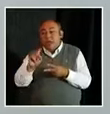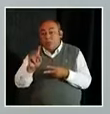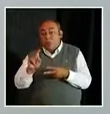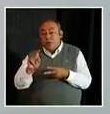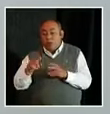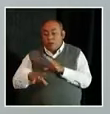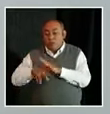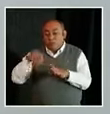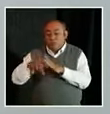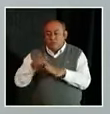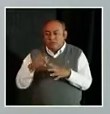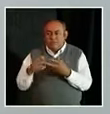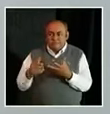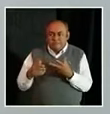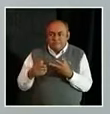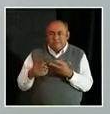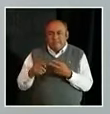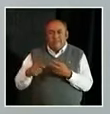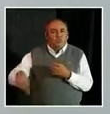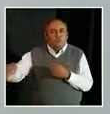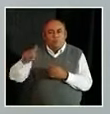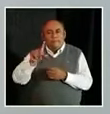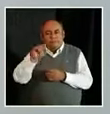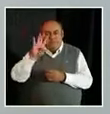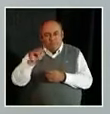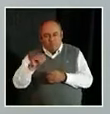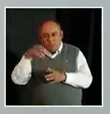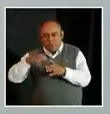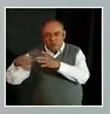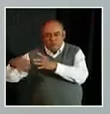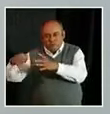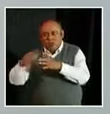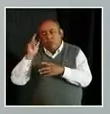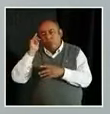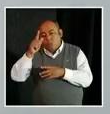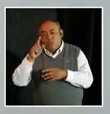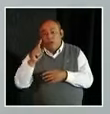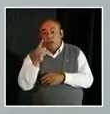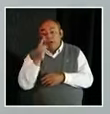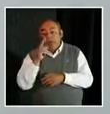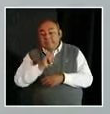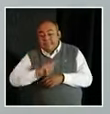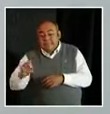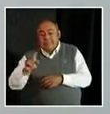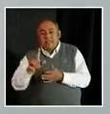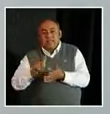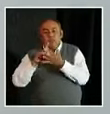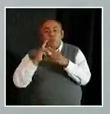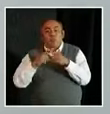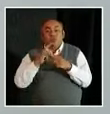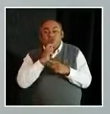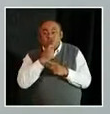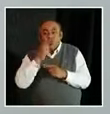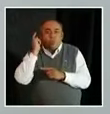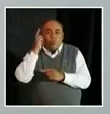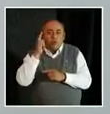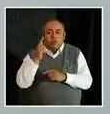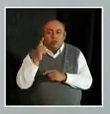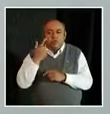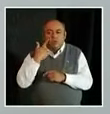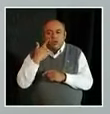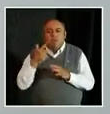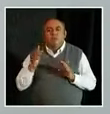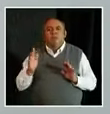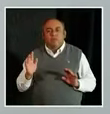pozos, digamos la expectativa original era que cada uno pudiera dar hasta 100 litros por segundo. Vamos a ver cómo